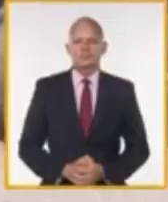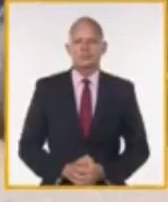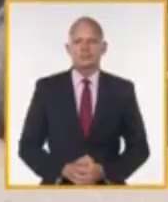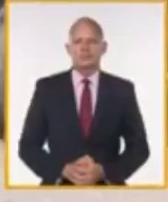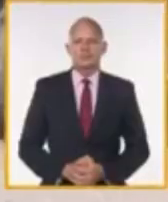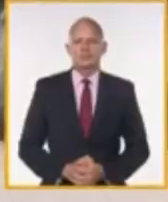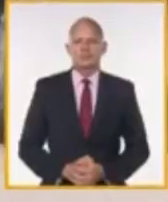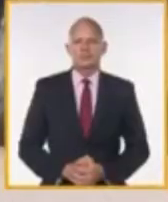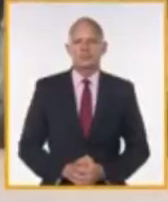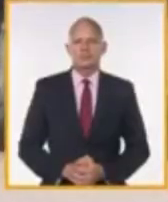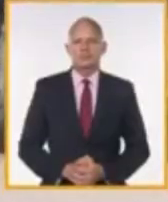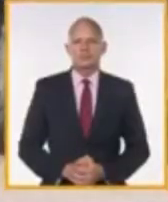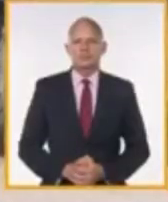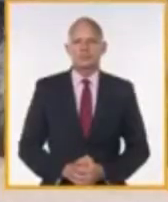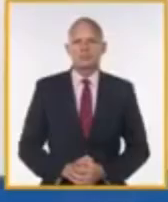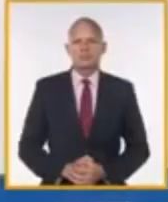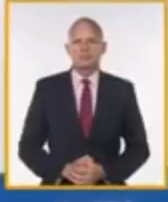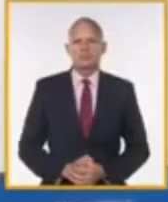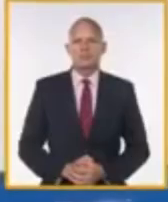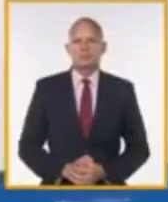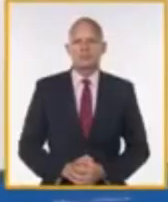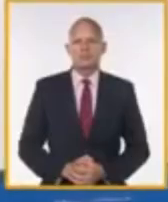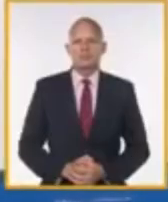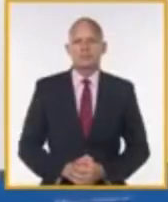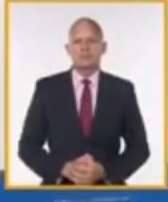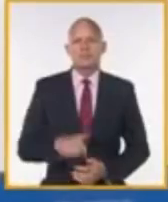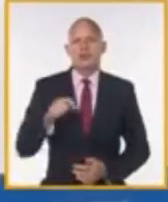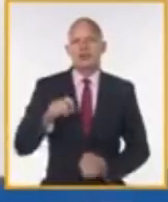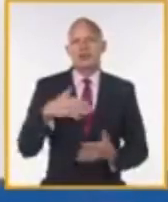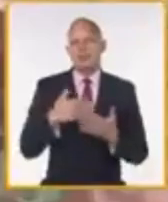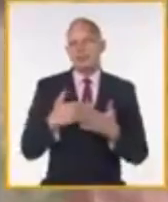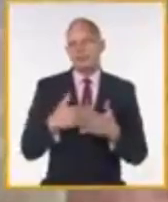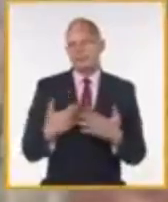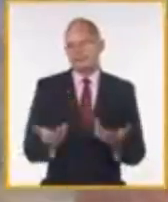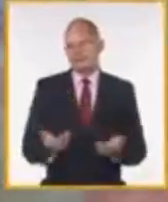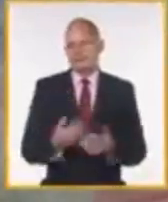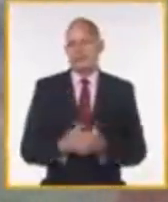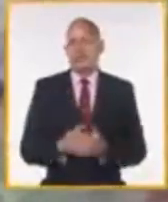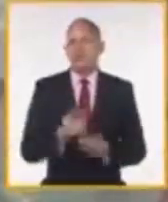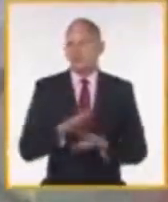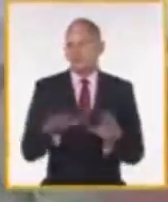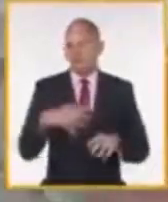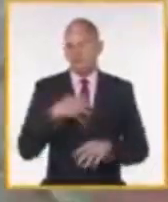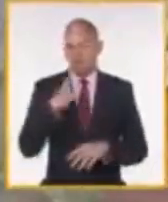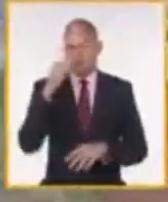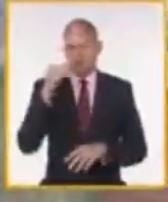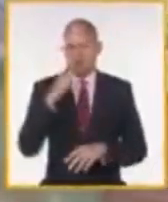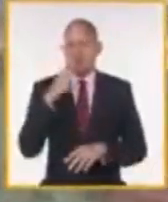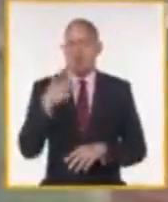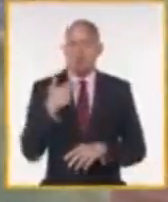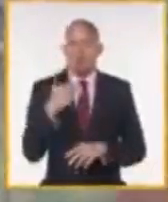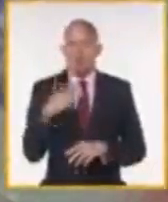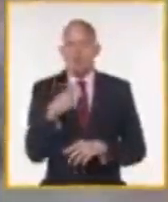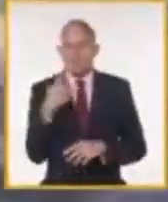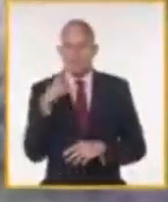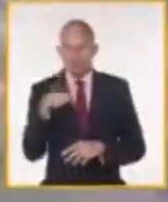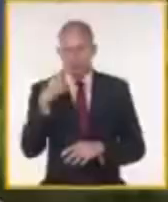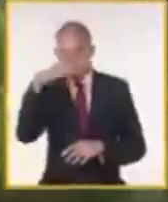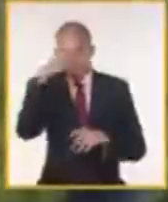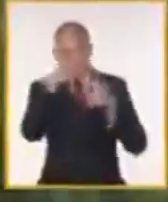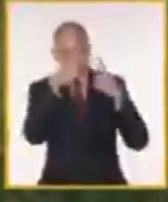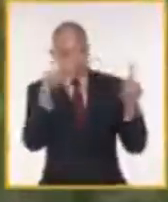colocan entre las más eficientes de Cuba. La empresa de nosotros cuenta con uno de los mayores bancos de reproductores que tiene el país.